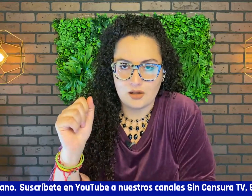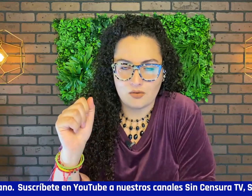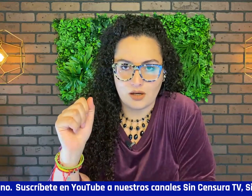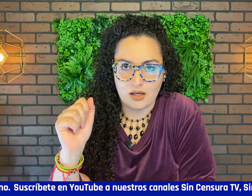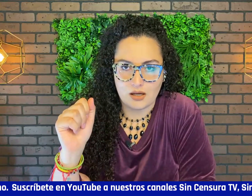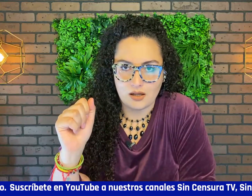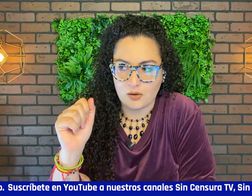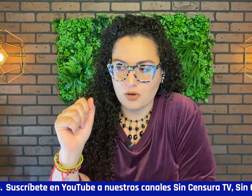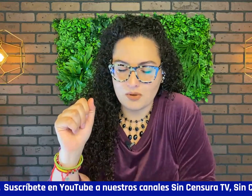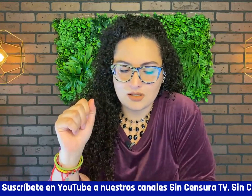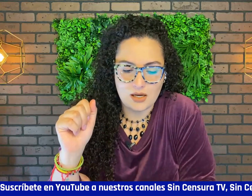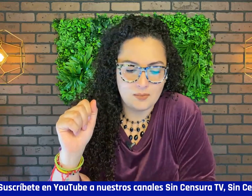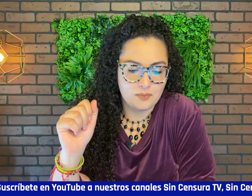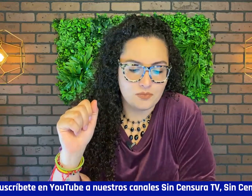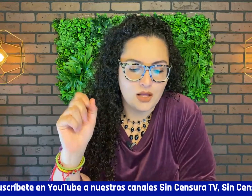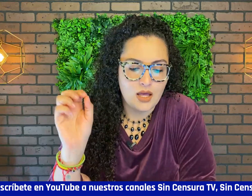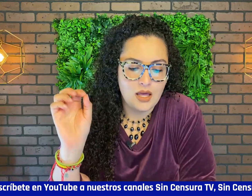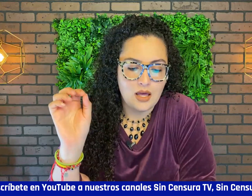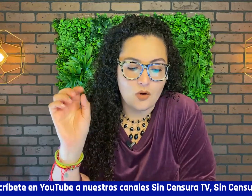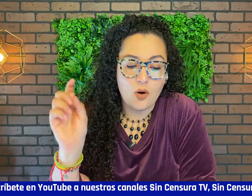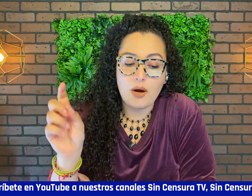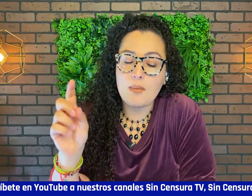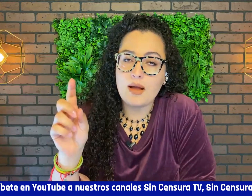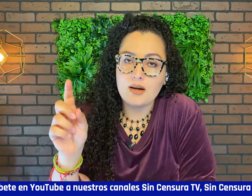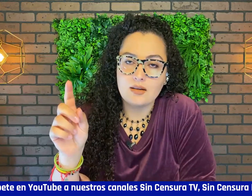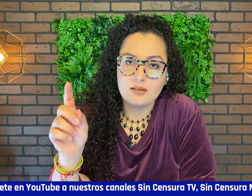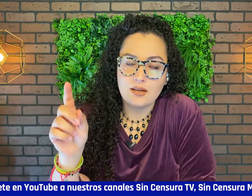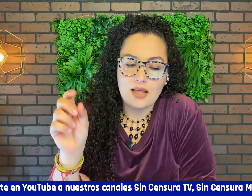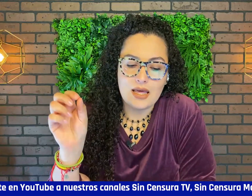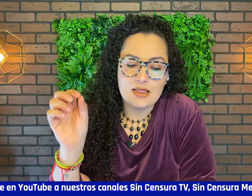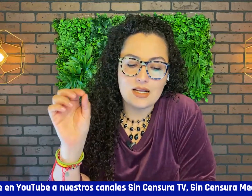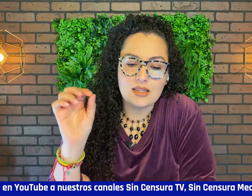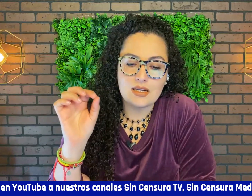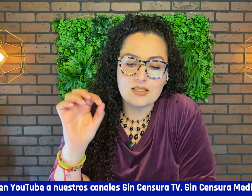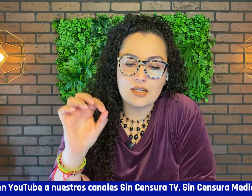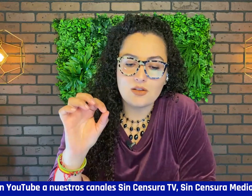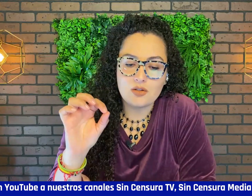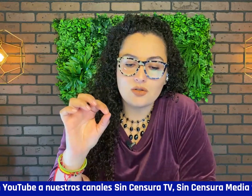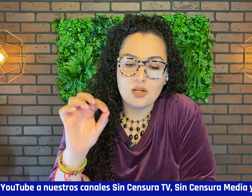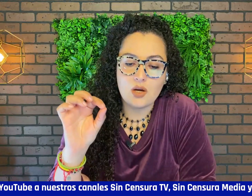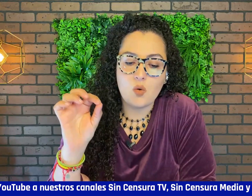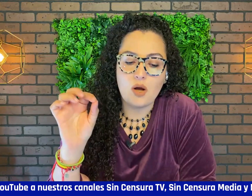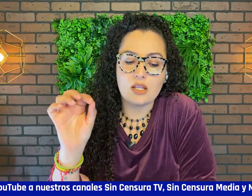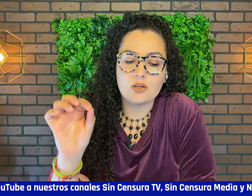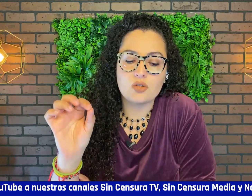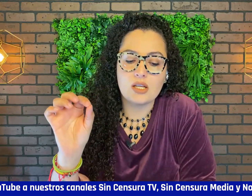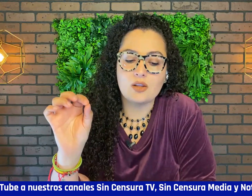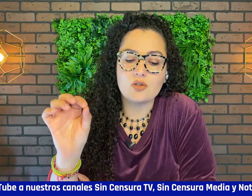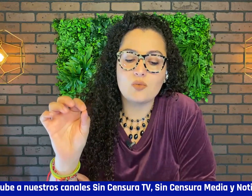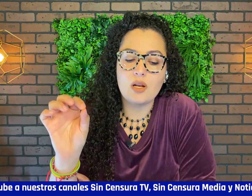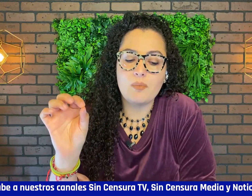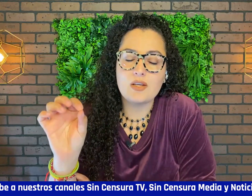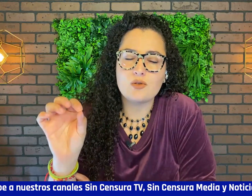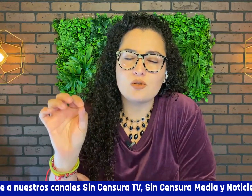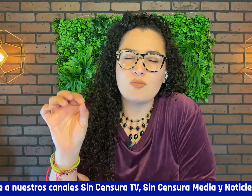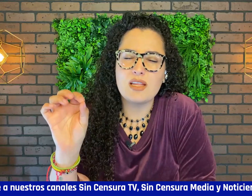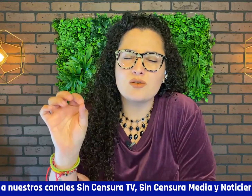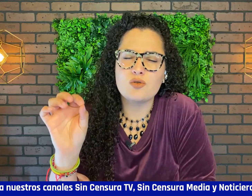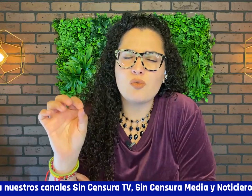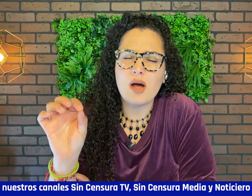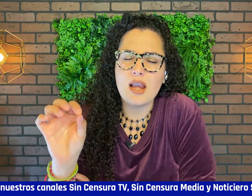que refería el Universal. Cobraban entre 300 y 400 mil